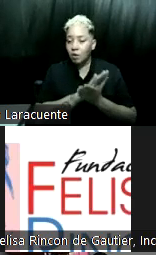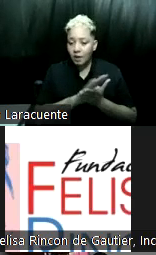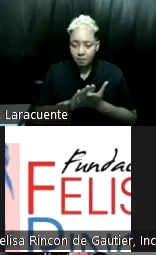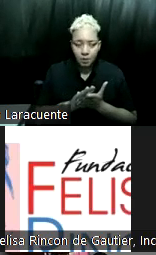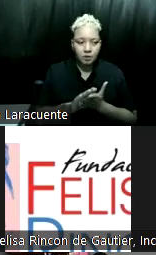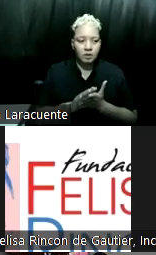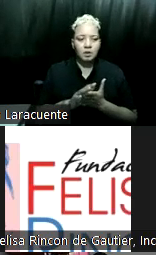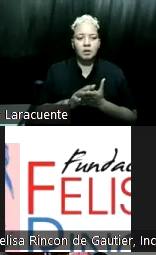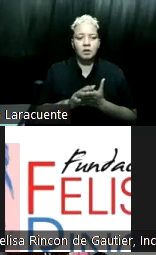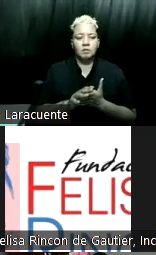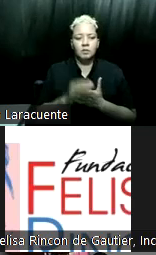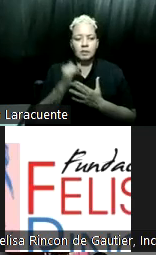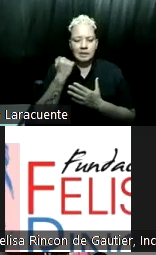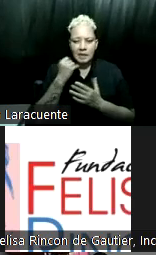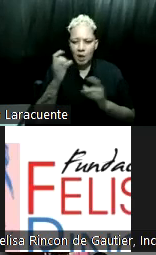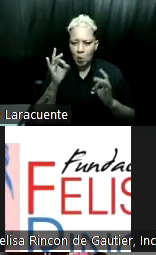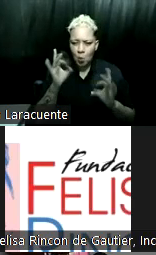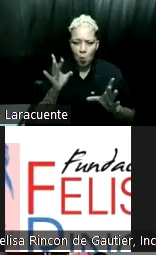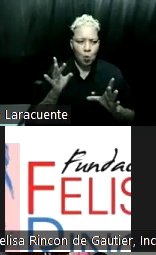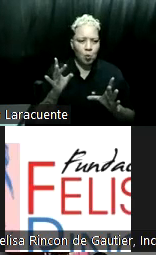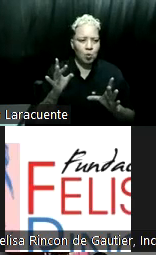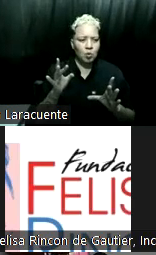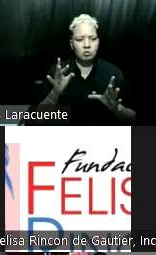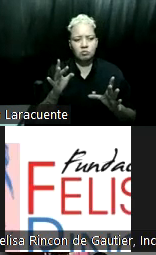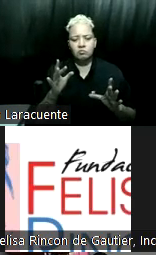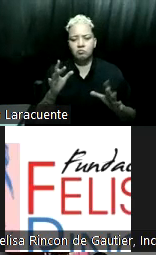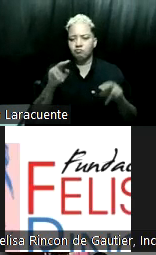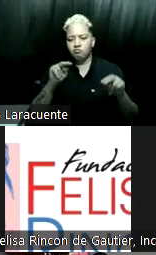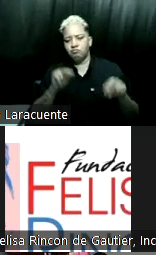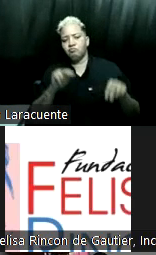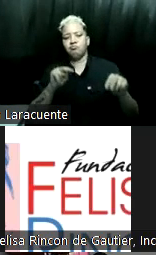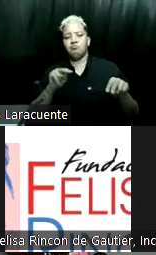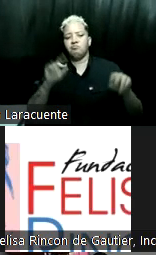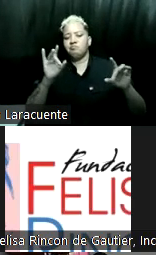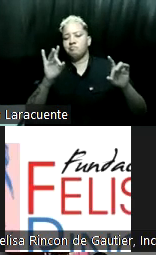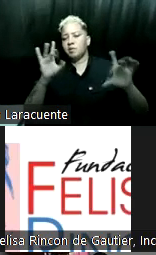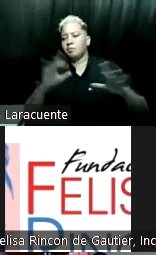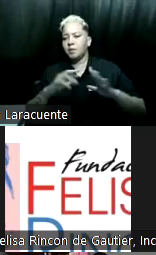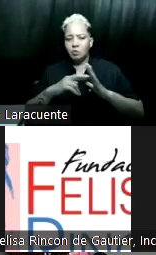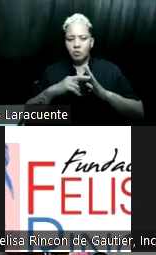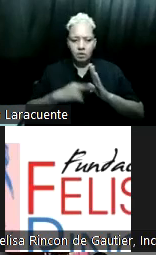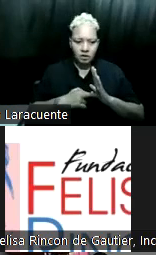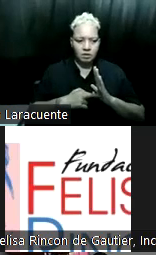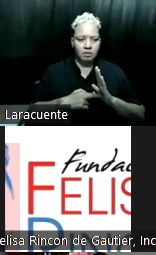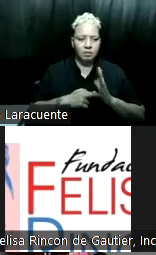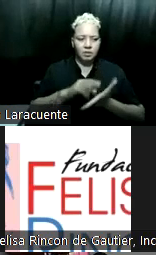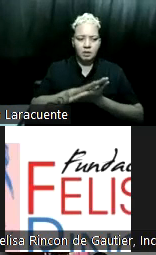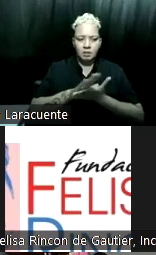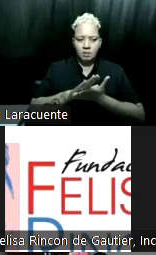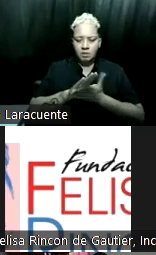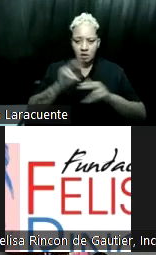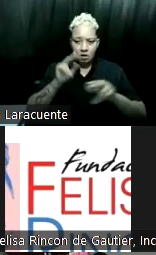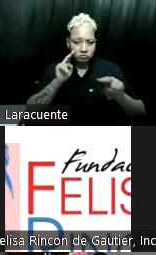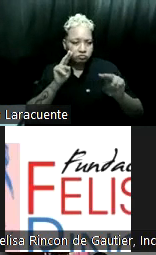con celos, odio, jactancia, desprecio a las reglas y placer al